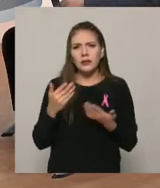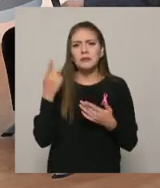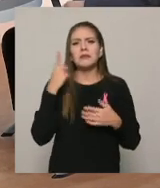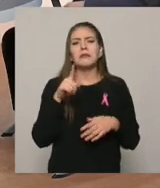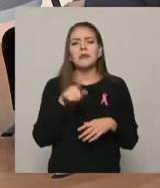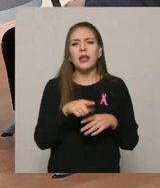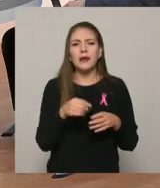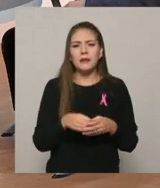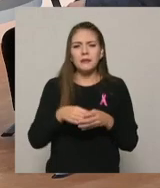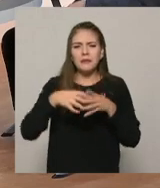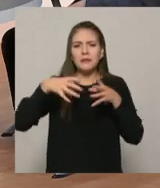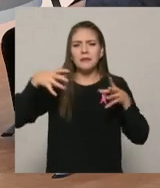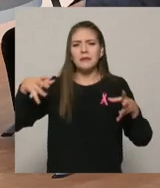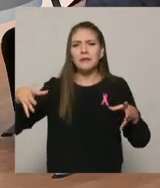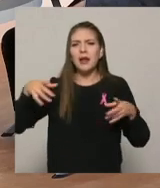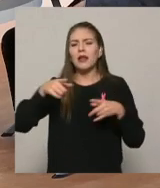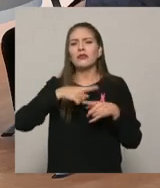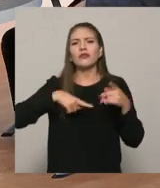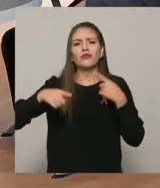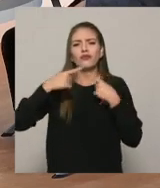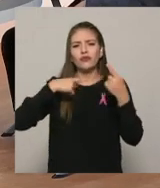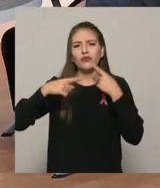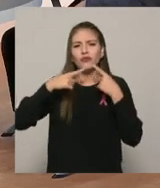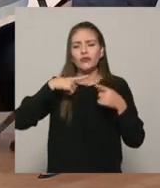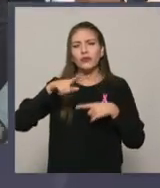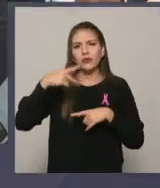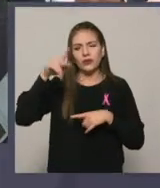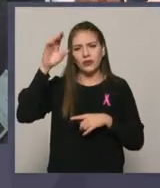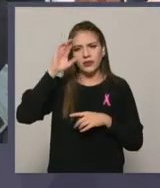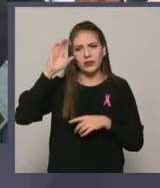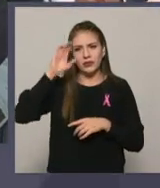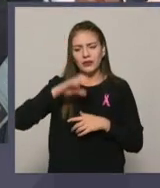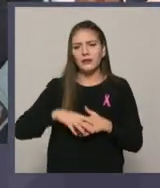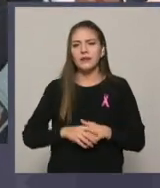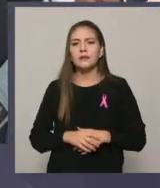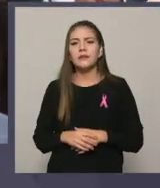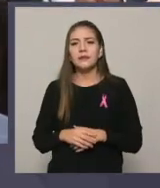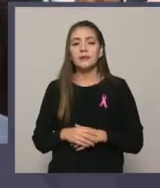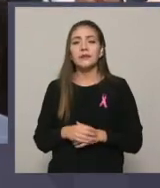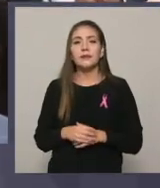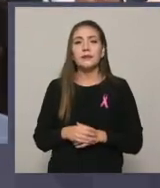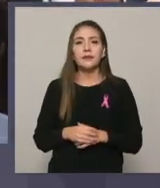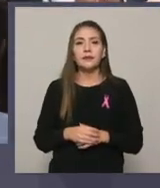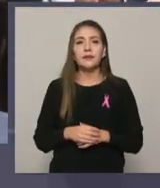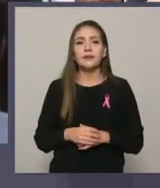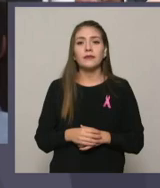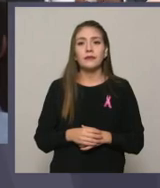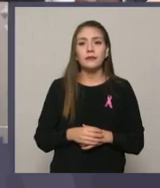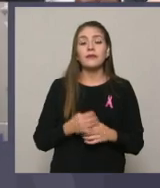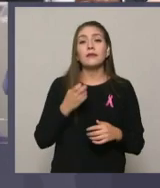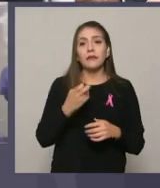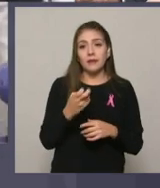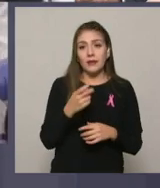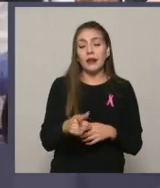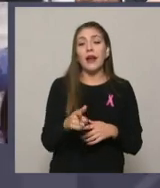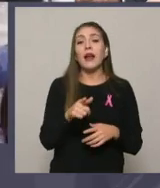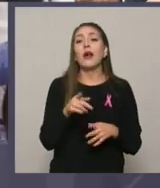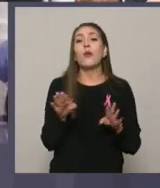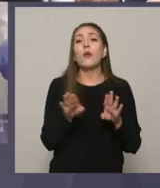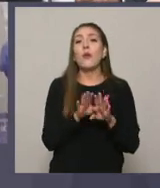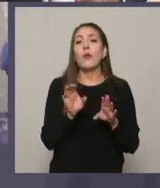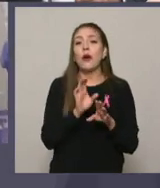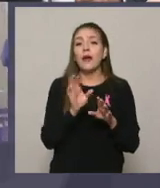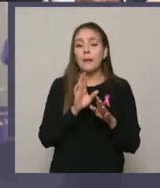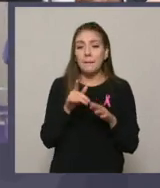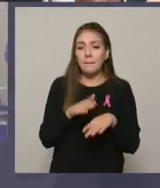más la difusión científica? Pues justamente es ahí donde ha tenido mayor crecimiento. Están surgiendo espacios,